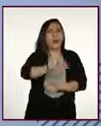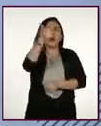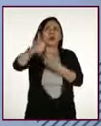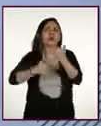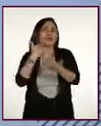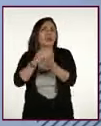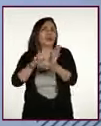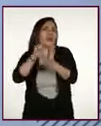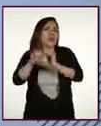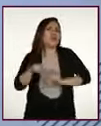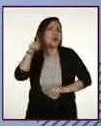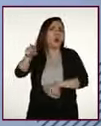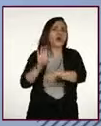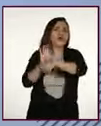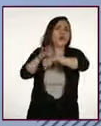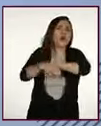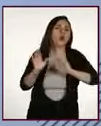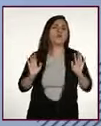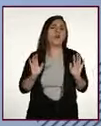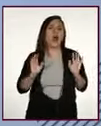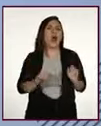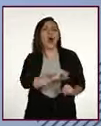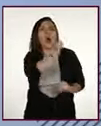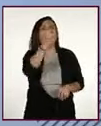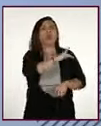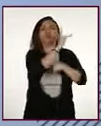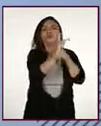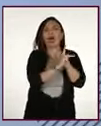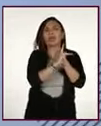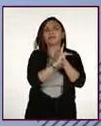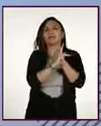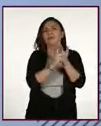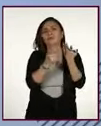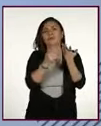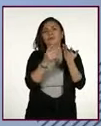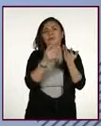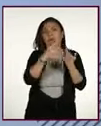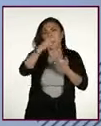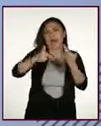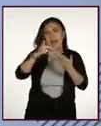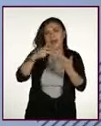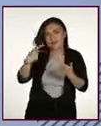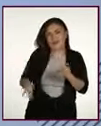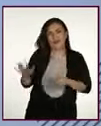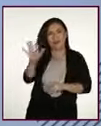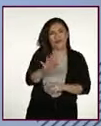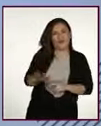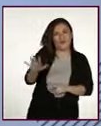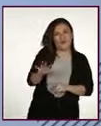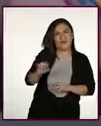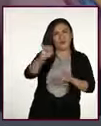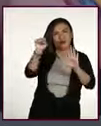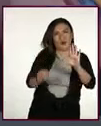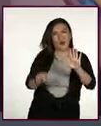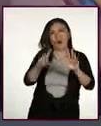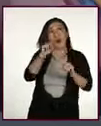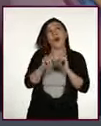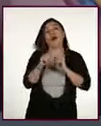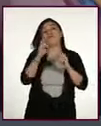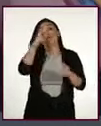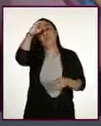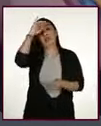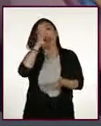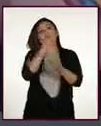tal vez como Colombia, no me voy a ir a otros, voy a irme como más a la región para que no digan que eso es el primer mundo,